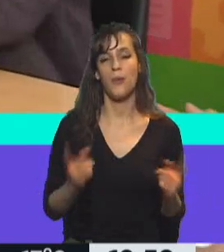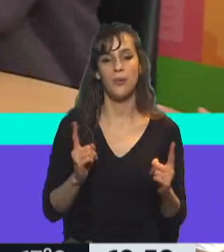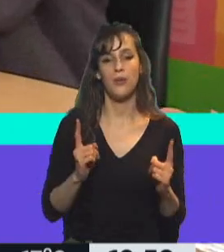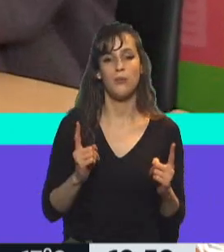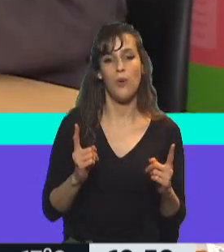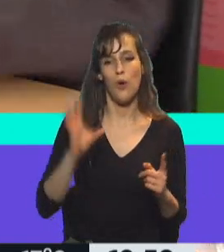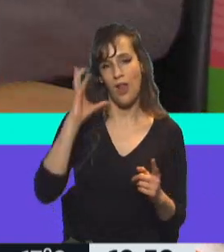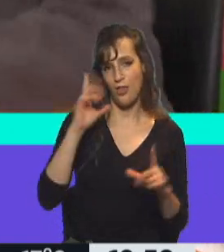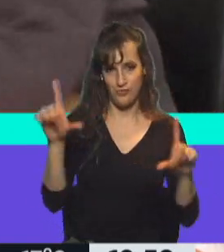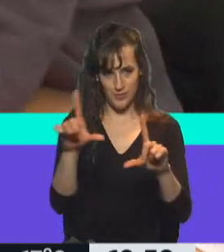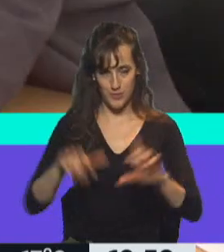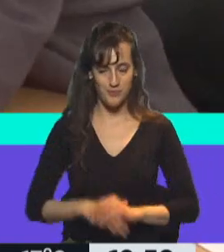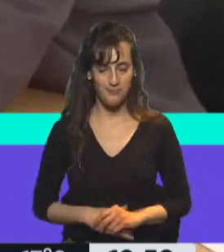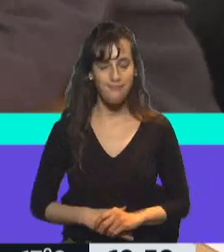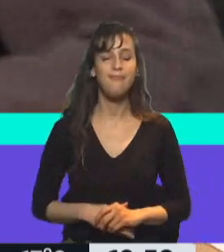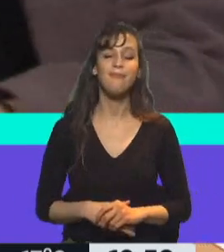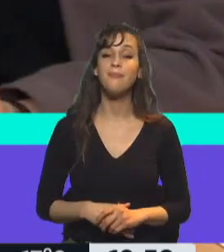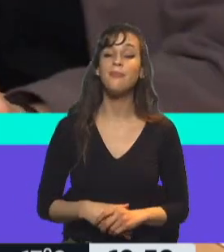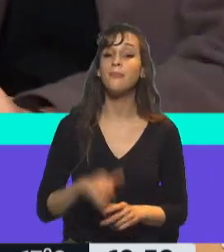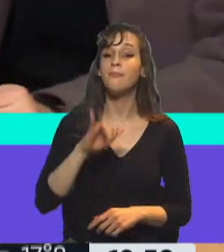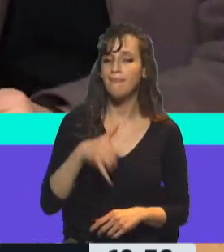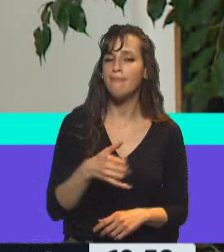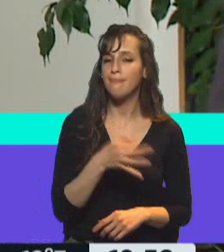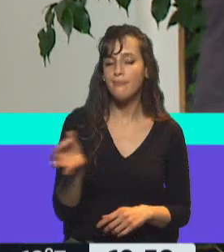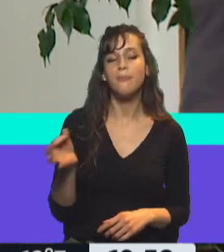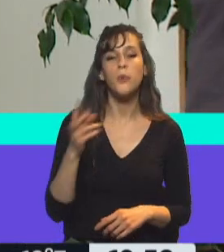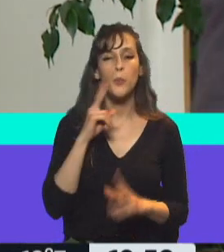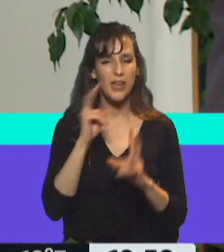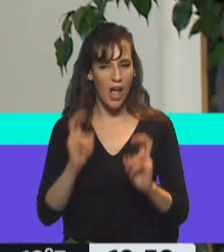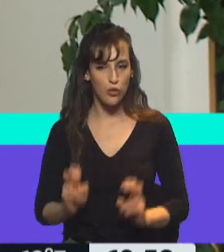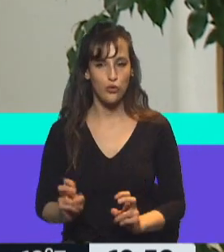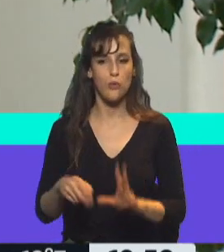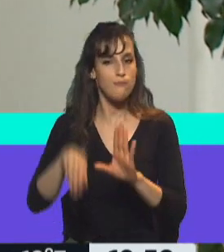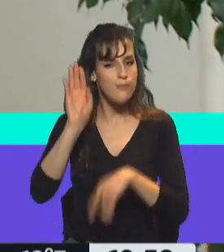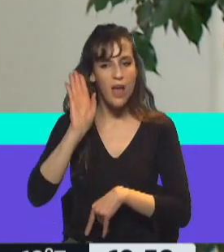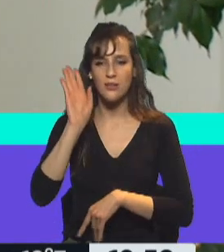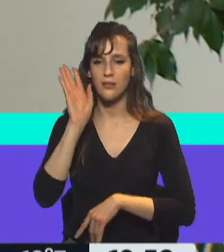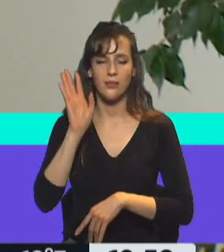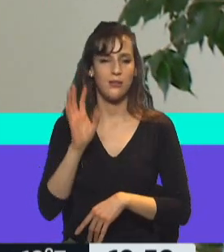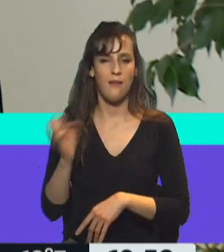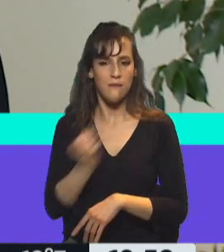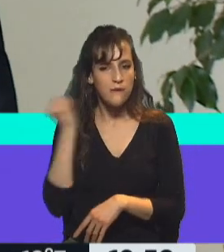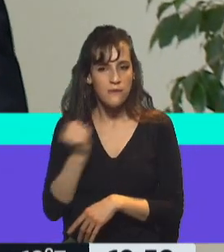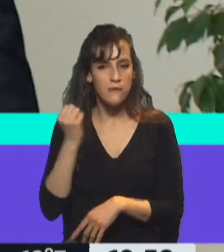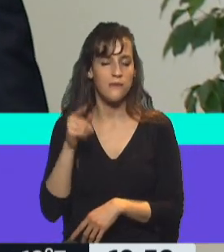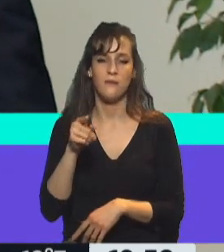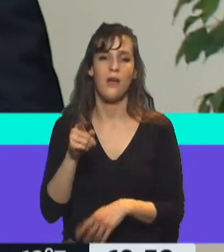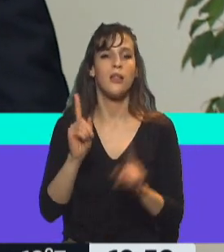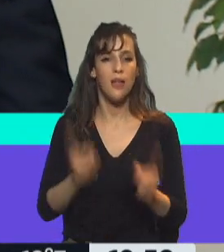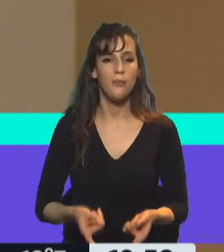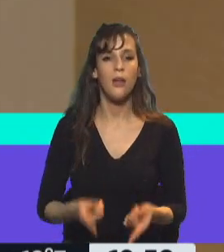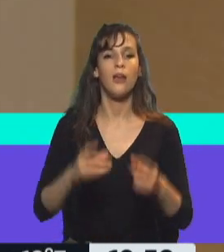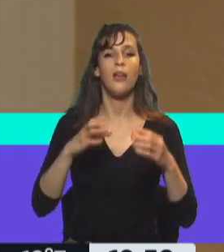¿no es cierto? Sí, es la investigación una de las fuentes en las que estamos trabajando, y estábamos viendo también unos medidores de dióxido de